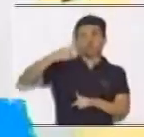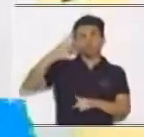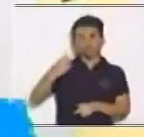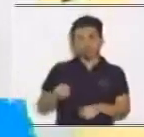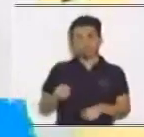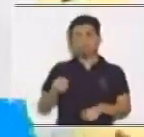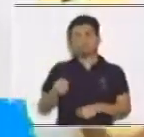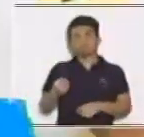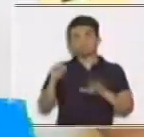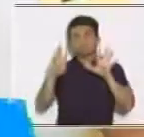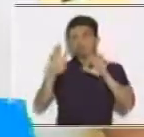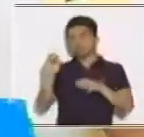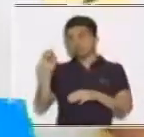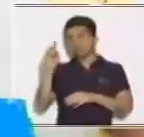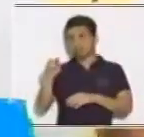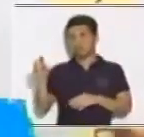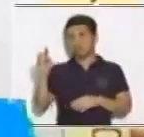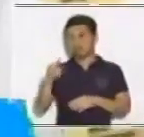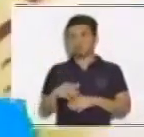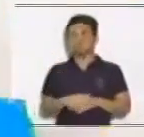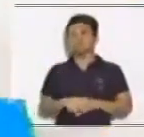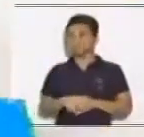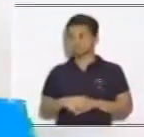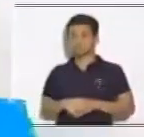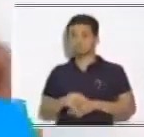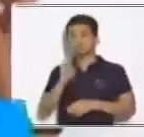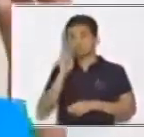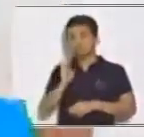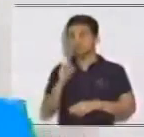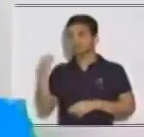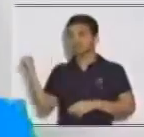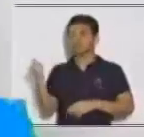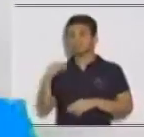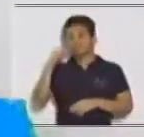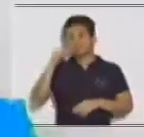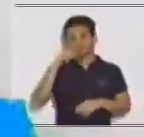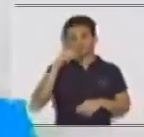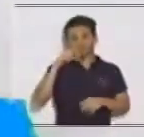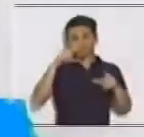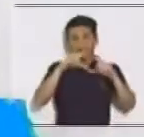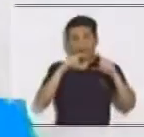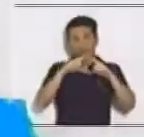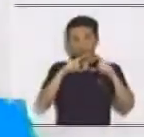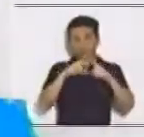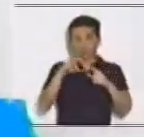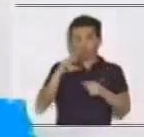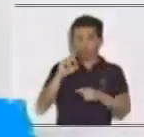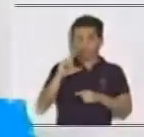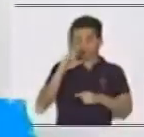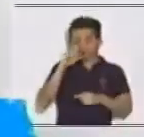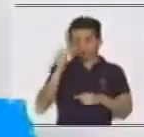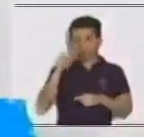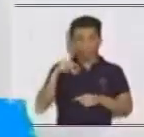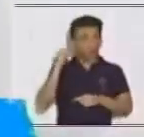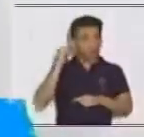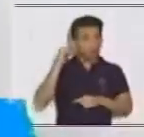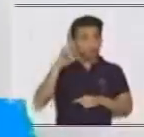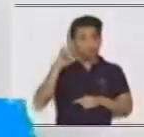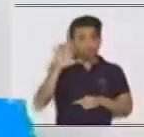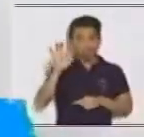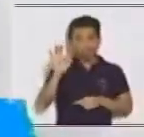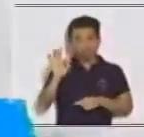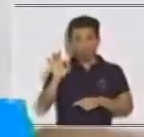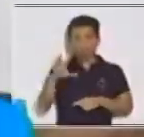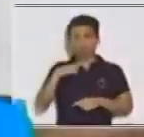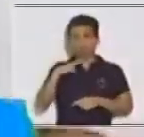Pero siempre el triángulo rectángulo va a ser ese, el que tenga uno de sus lados y